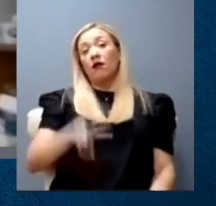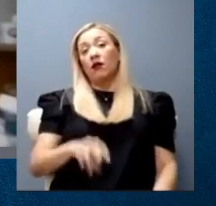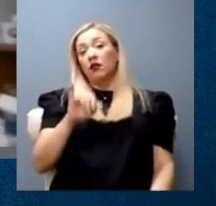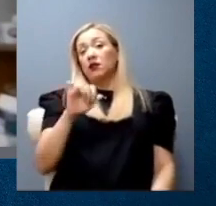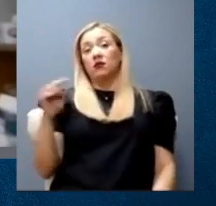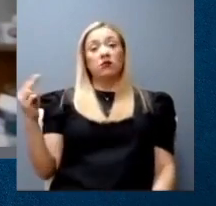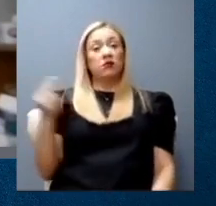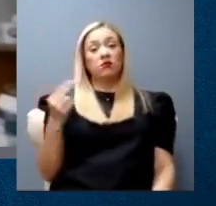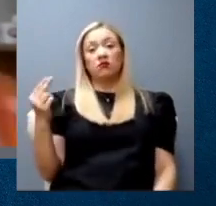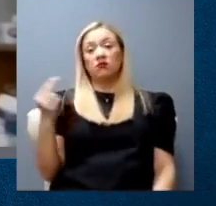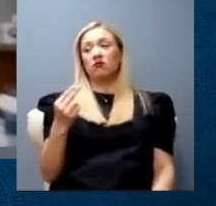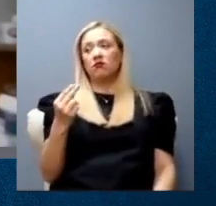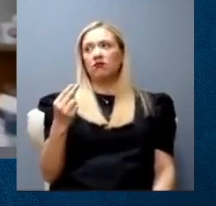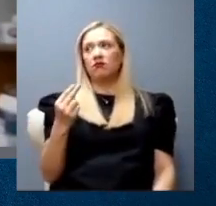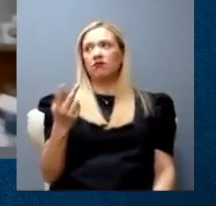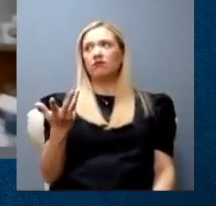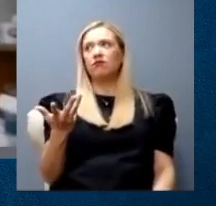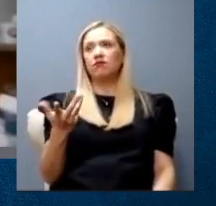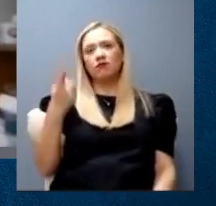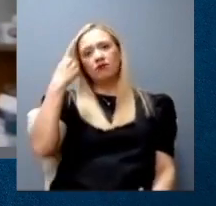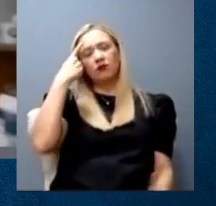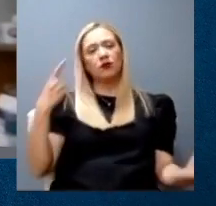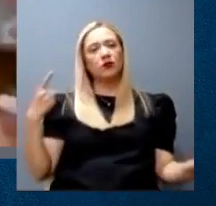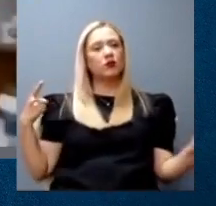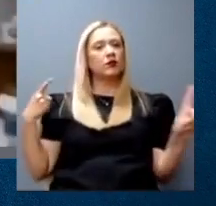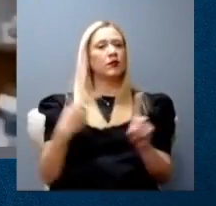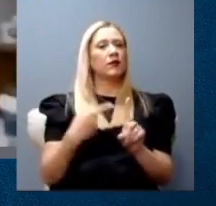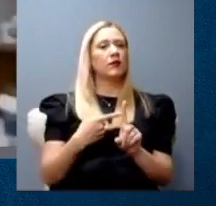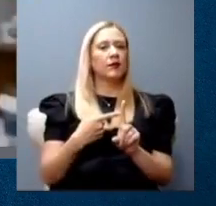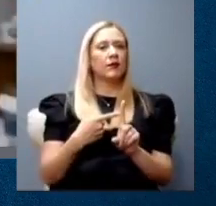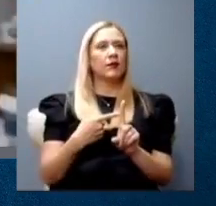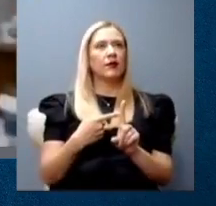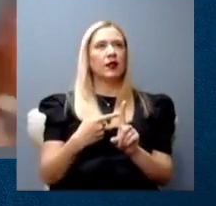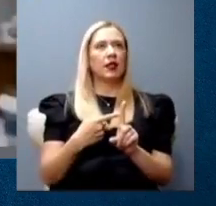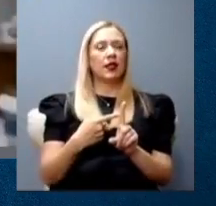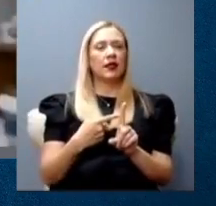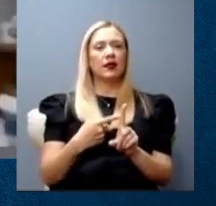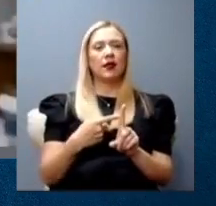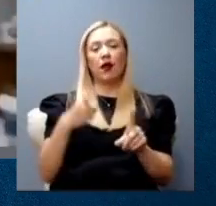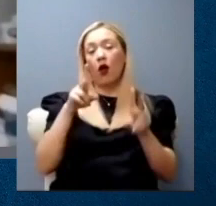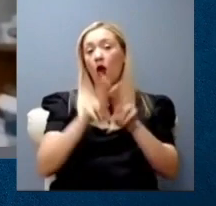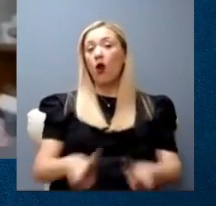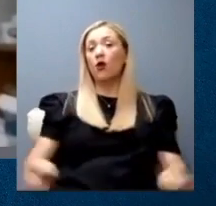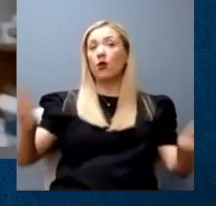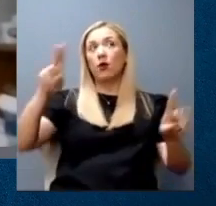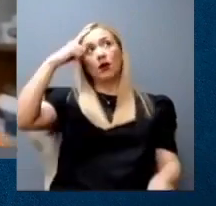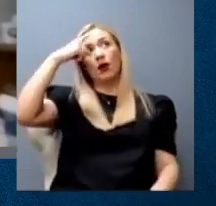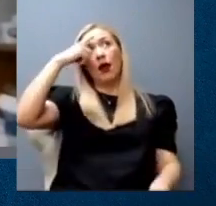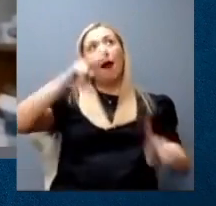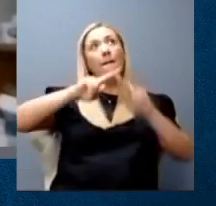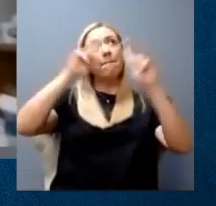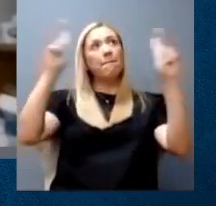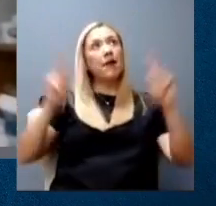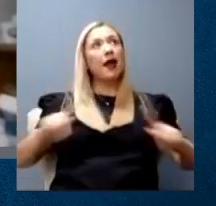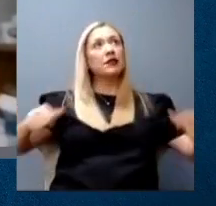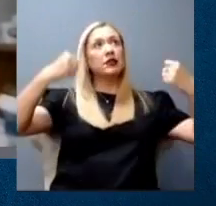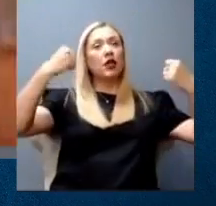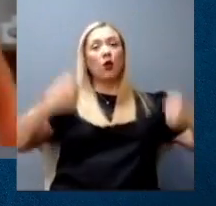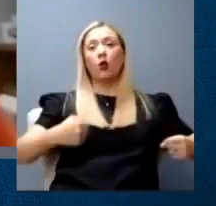complemente aquel propósito, que quizá no es el propósito fundacional de Naciones Unidas como es el de paz y seguridad, pero que es un